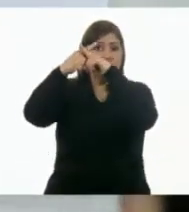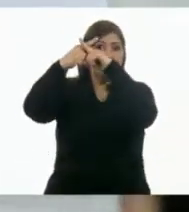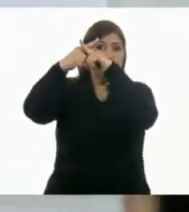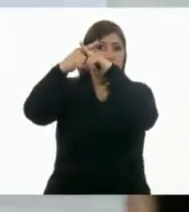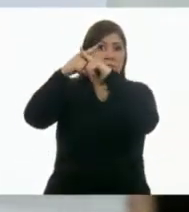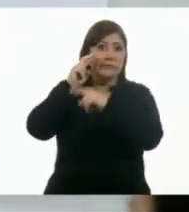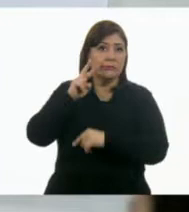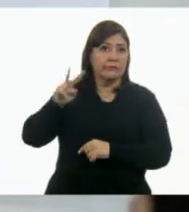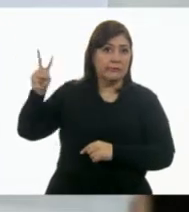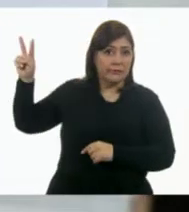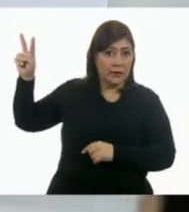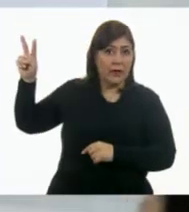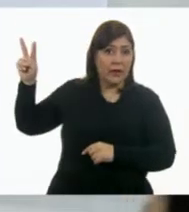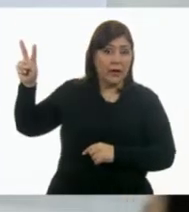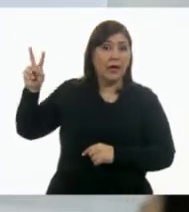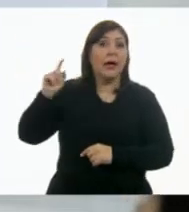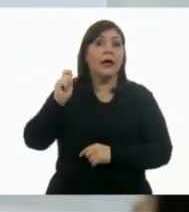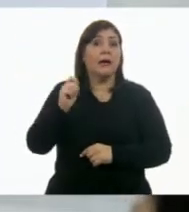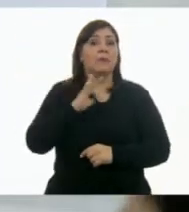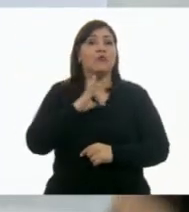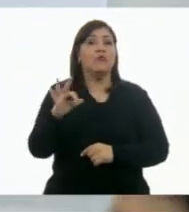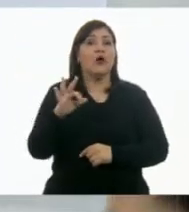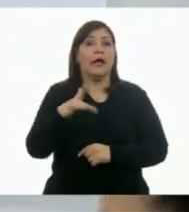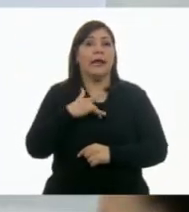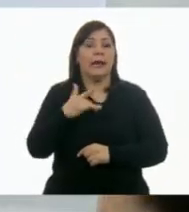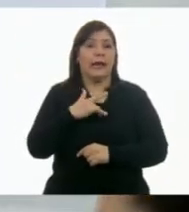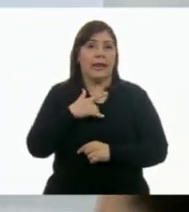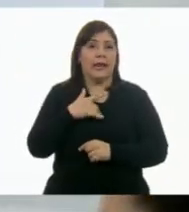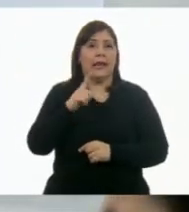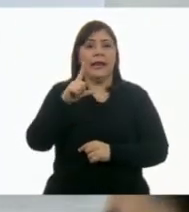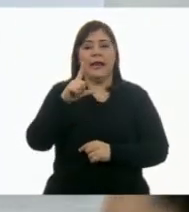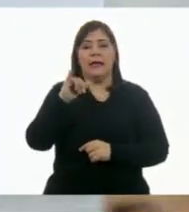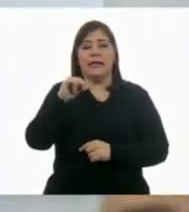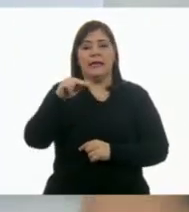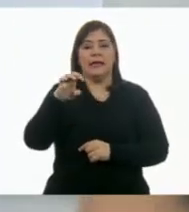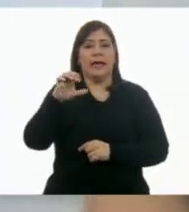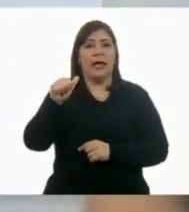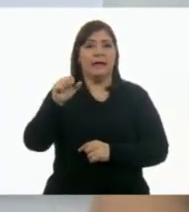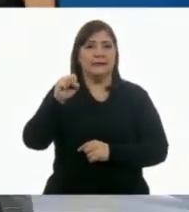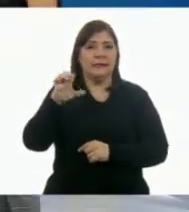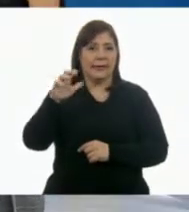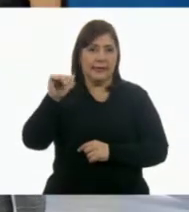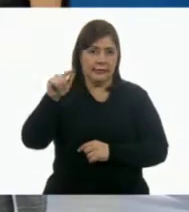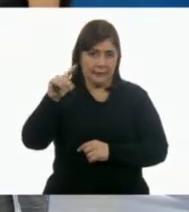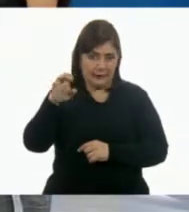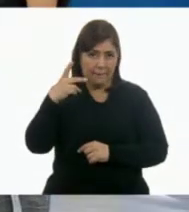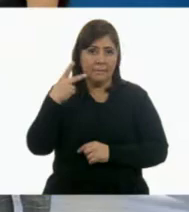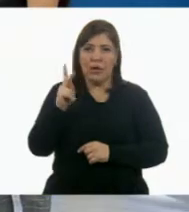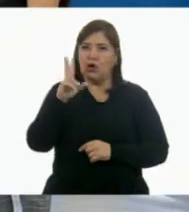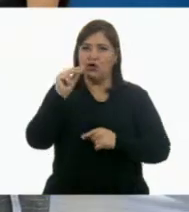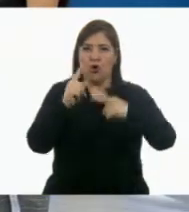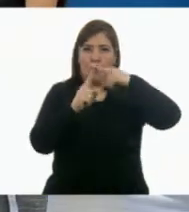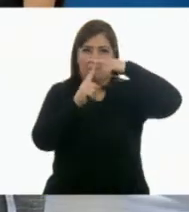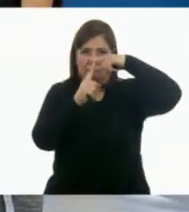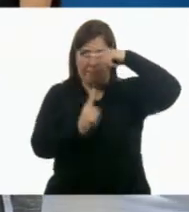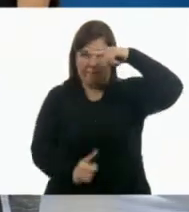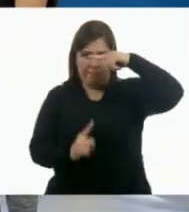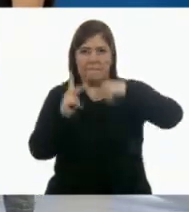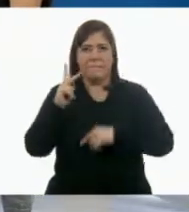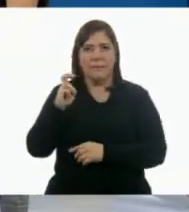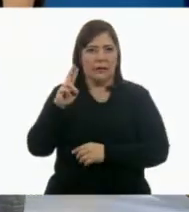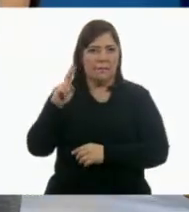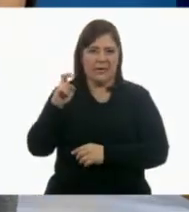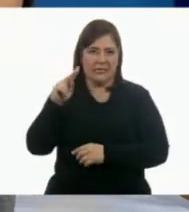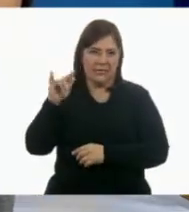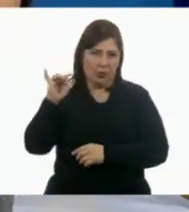línea, Secante. Secante. pero que no es perpendicular. No ¿Estamos de acuerdo? perpendicular. Y luego tenemos en esta parte